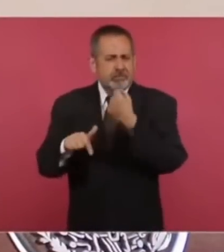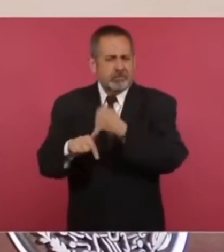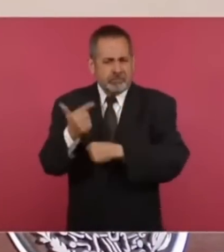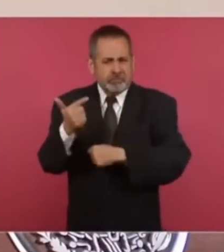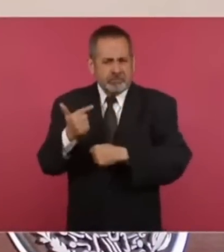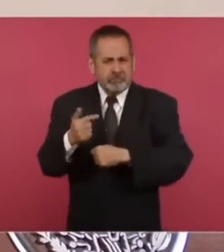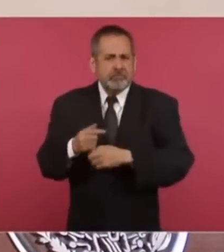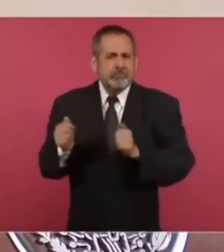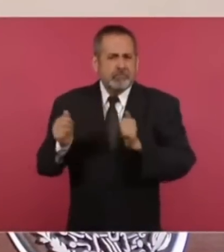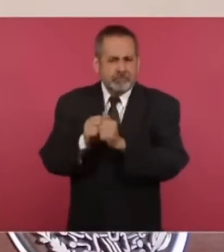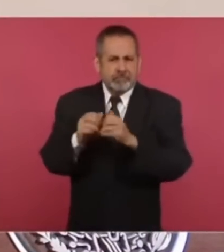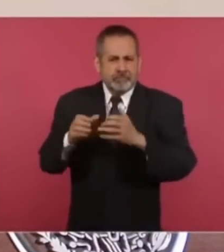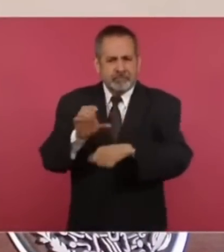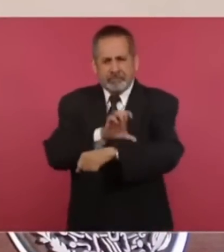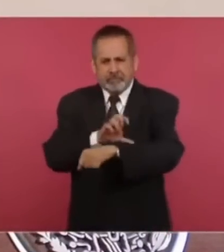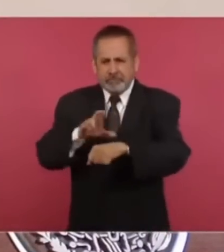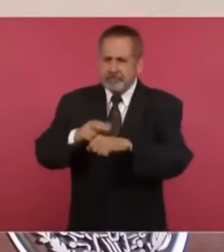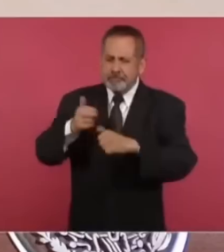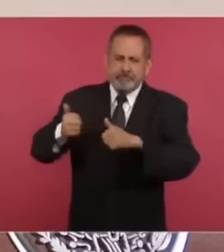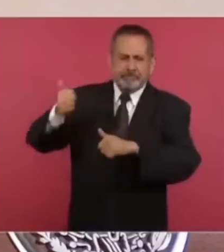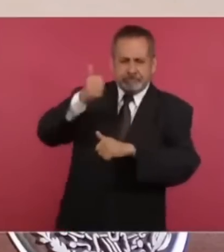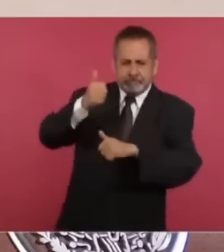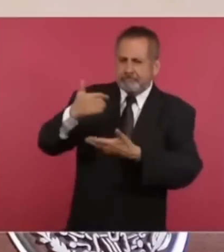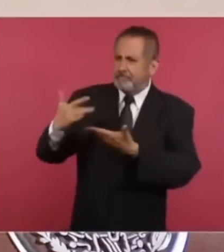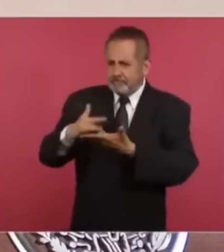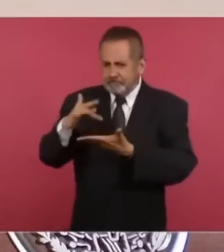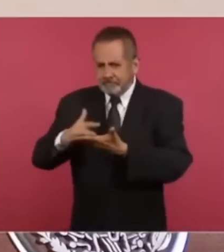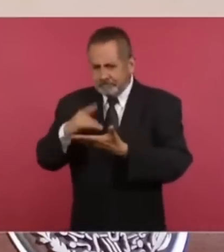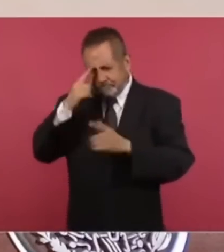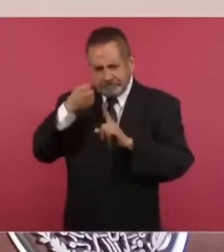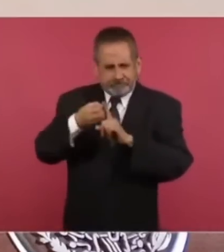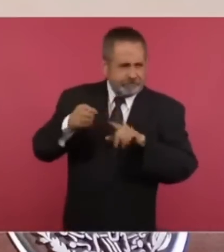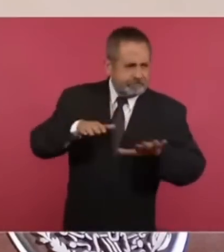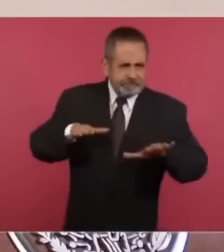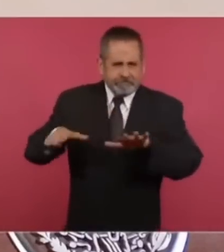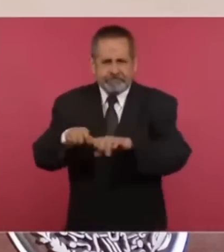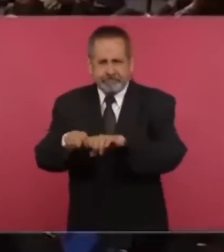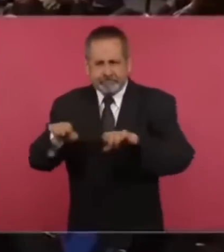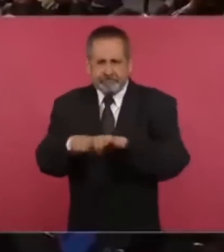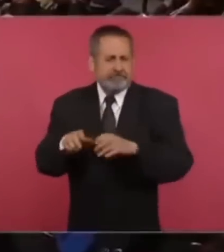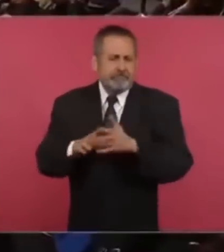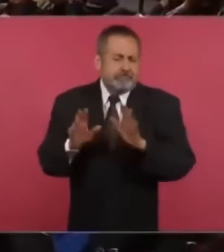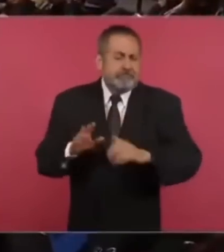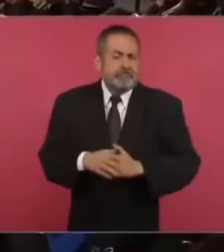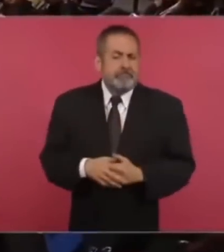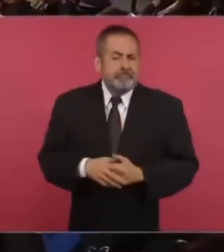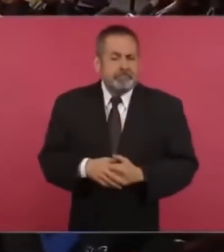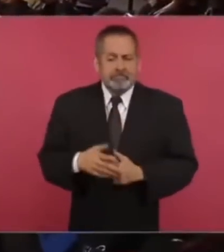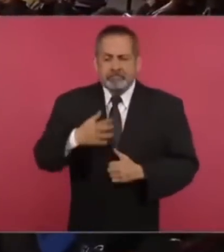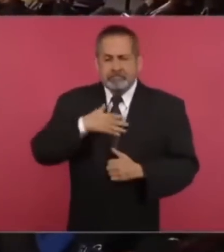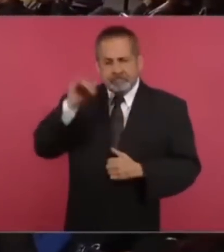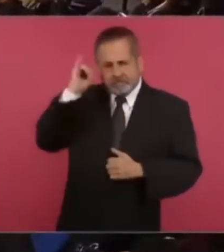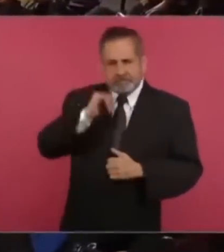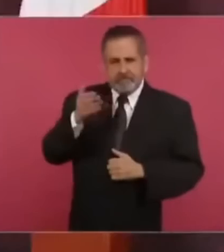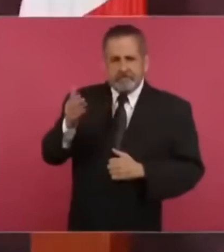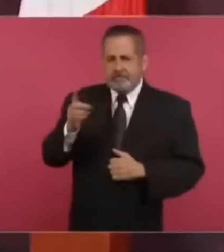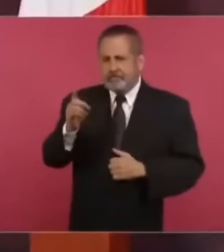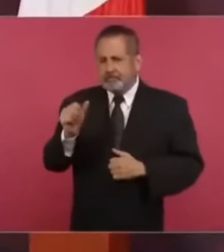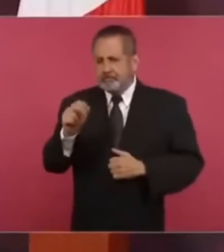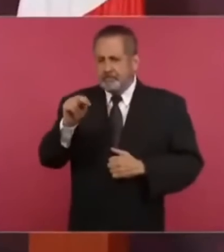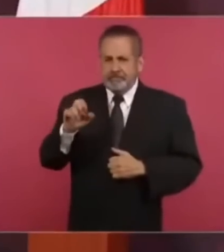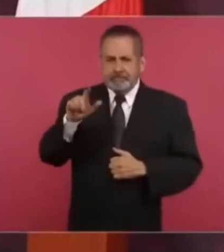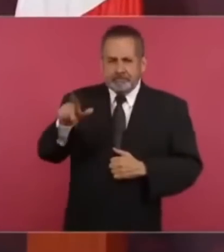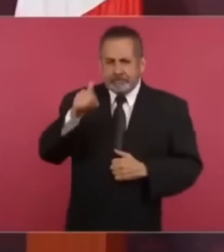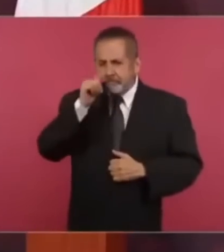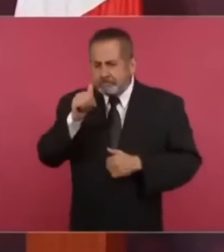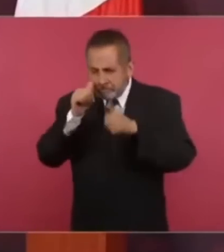Tenemos a nuestras subcoordinadoras, que son las que nos apoyan a dirigir el equipo, y bueno, y nuestro jefe Daniel Asaf, que